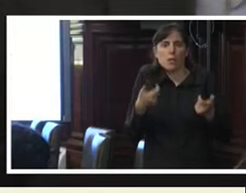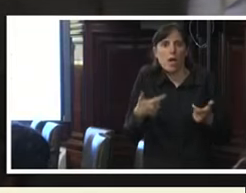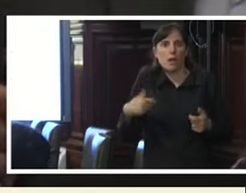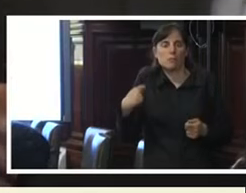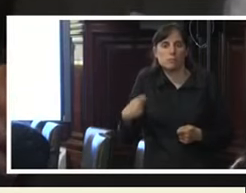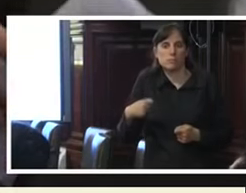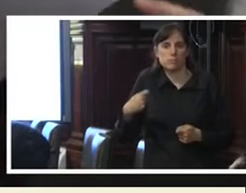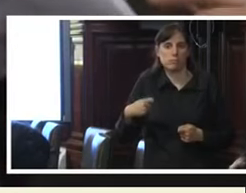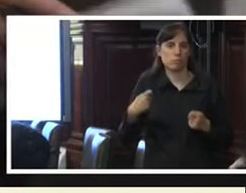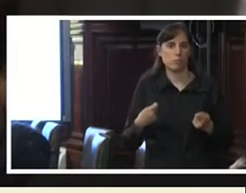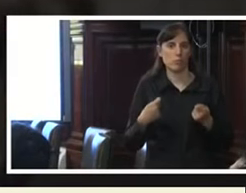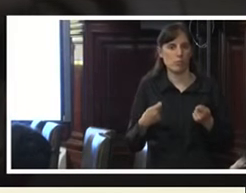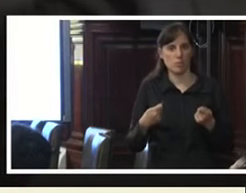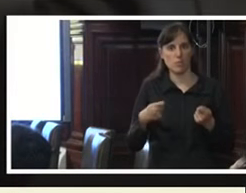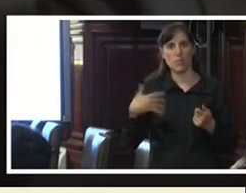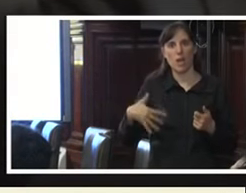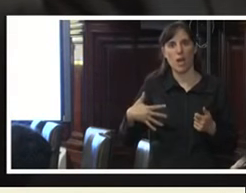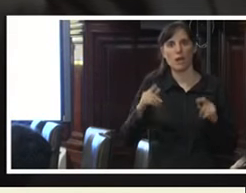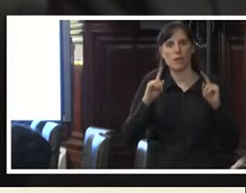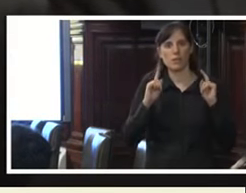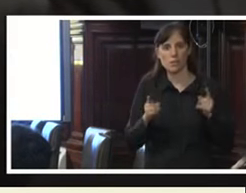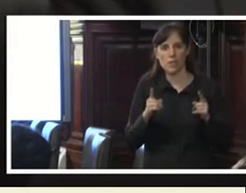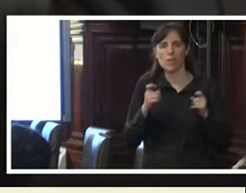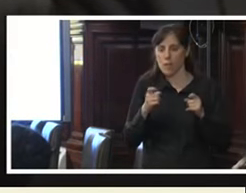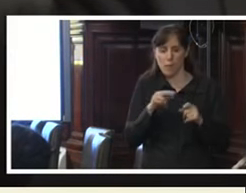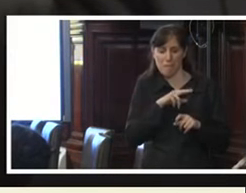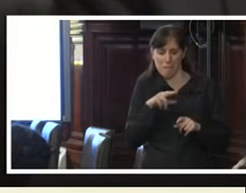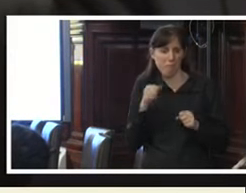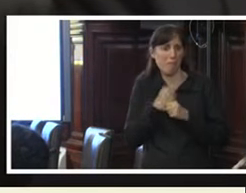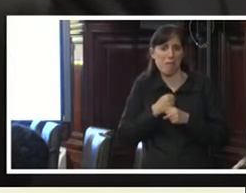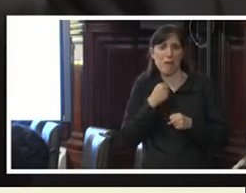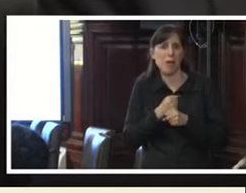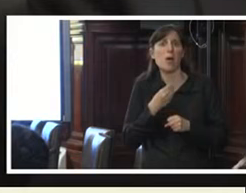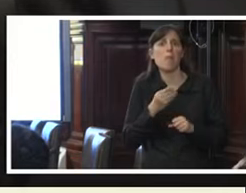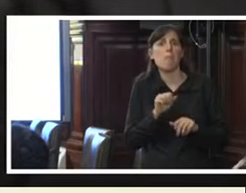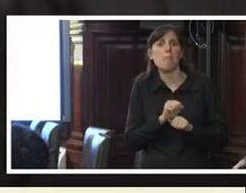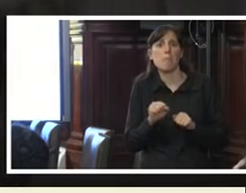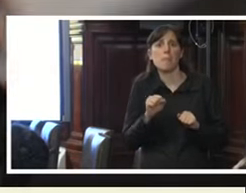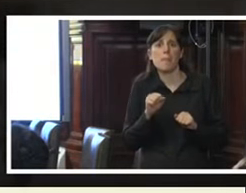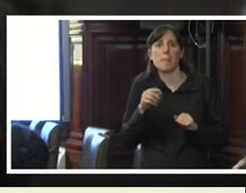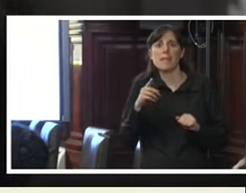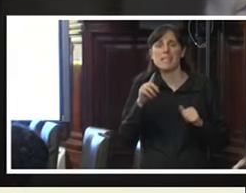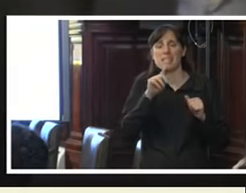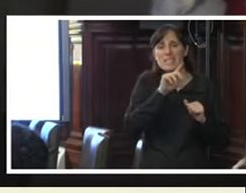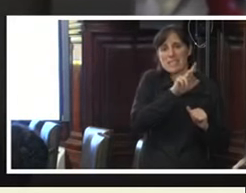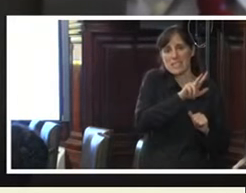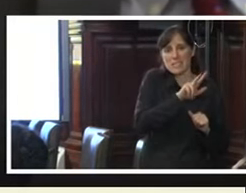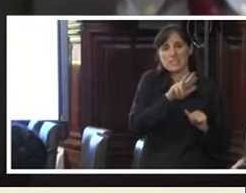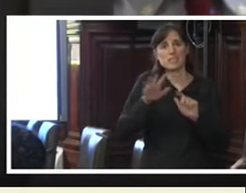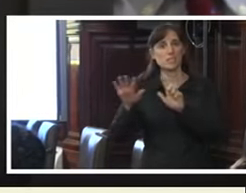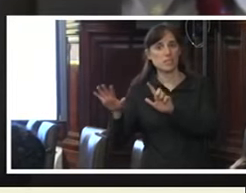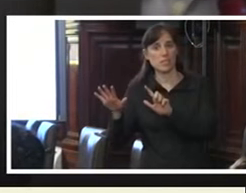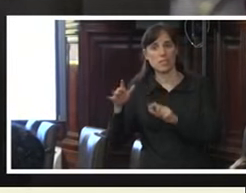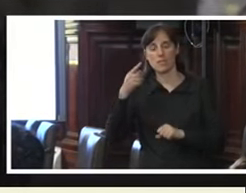geriatras hacen que una mayoría tenga que continuar trabajando para poder subsistir asimismo tres de cada siete personas adultas mayores que